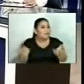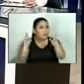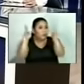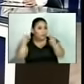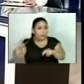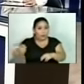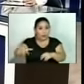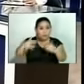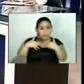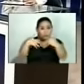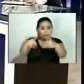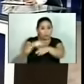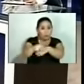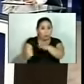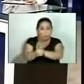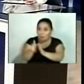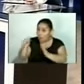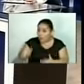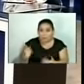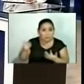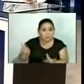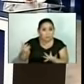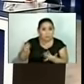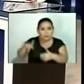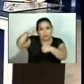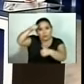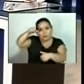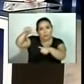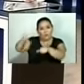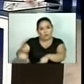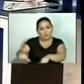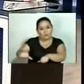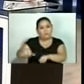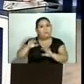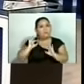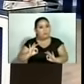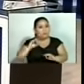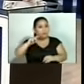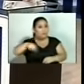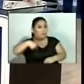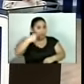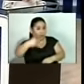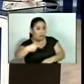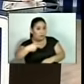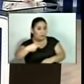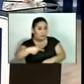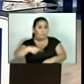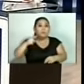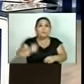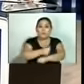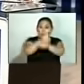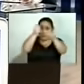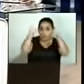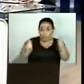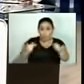Asamblea Legislativa. Todavía no hay nada que hayan llegado a acuerdos los diputados, así que le vamos a tener la actualización en Hechos AM.